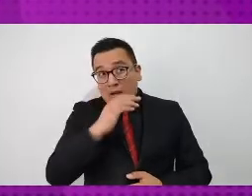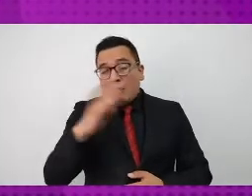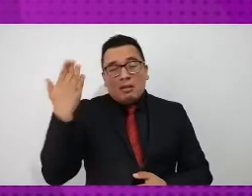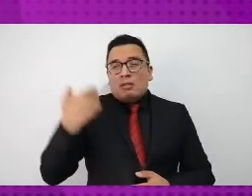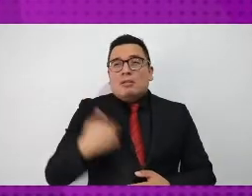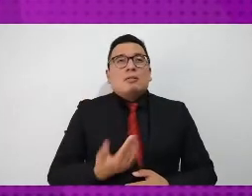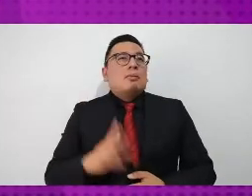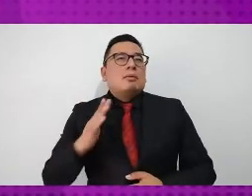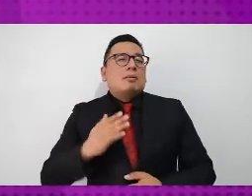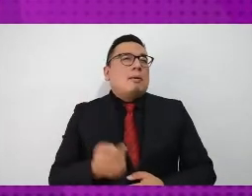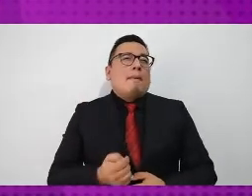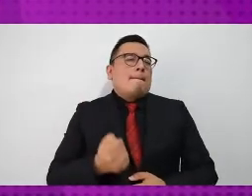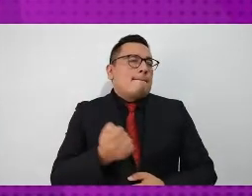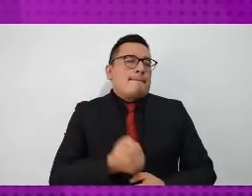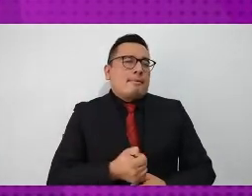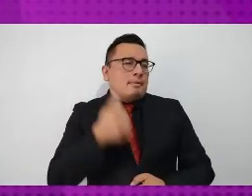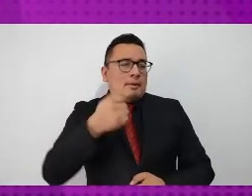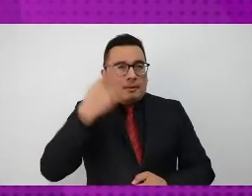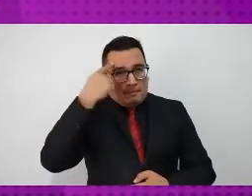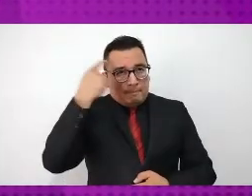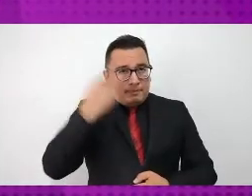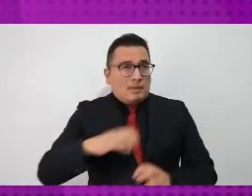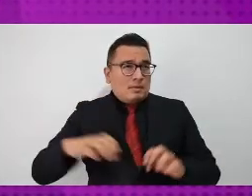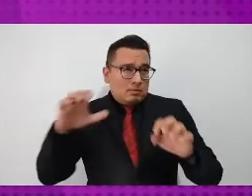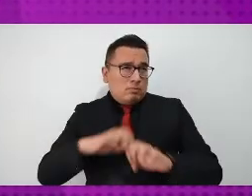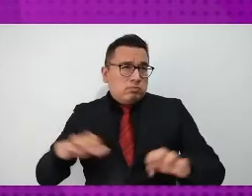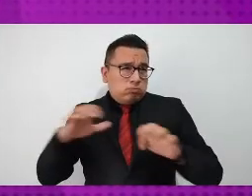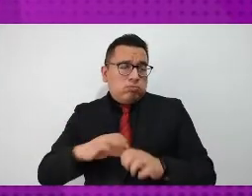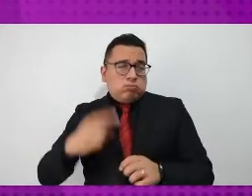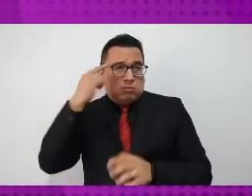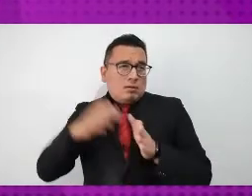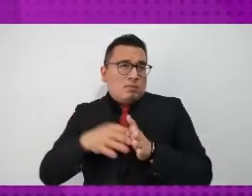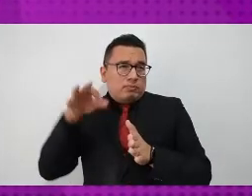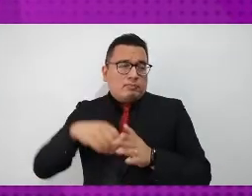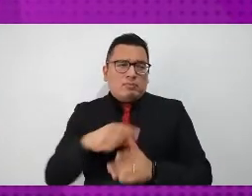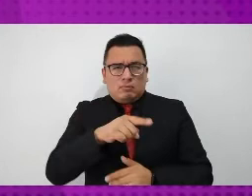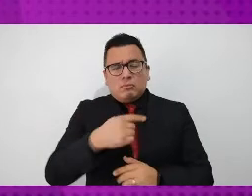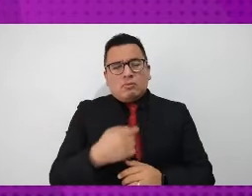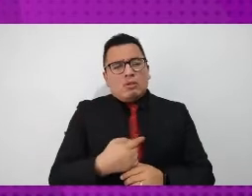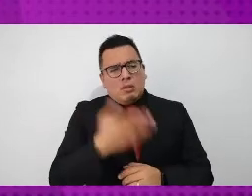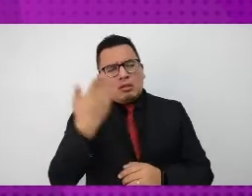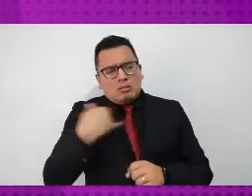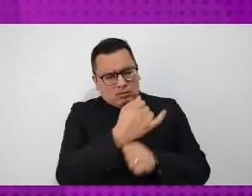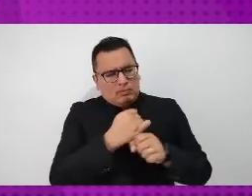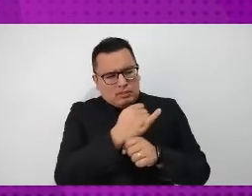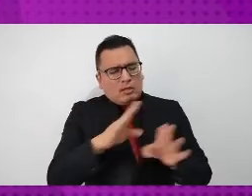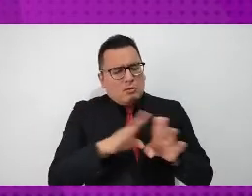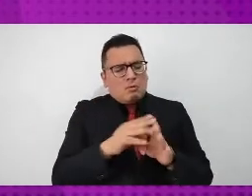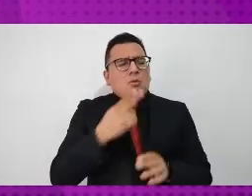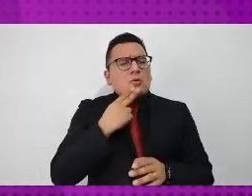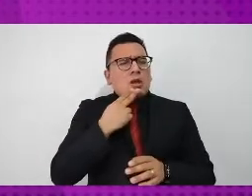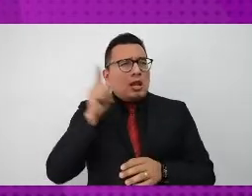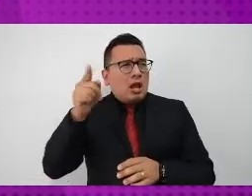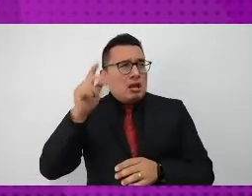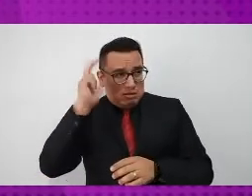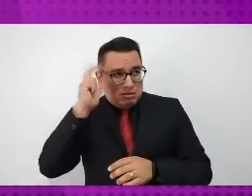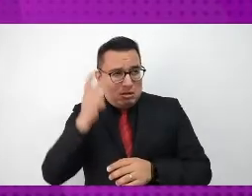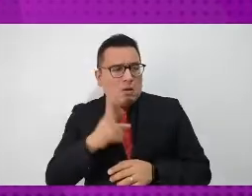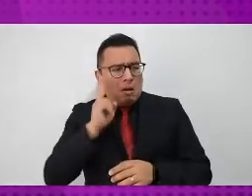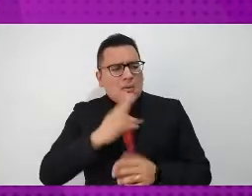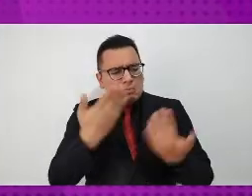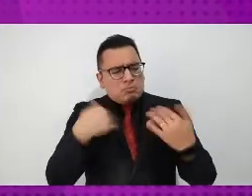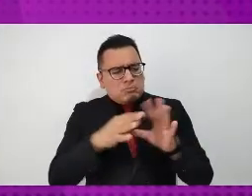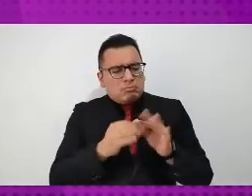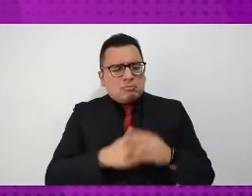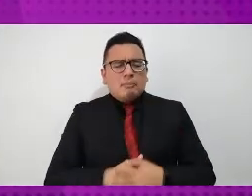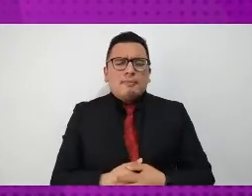en urnas electrónicas sé que existe un estudio de opinión pública para la implementación de la urna electrónica en 'hidalgo' de platícanos